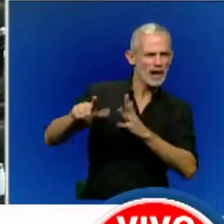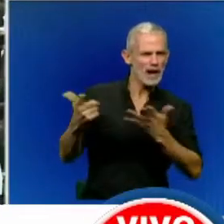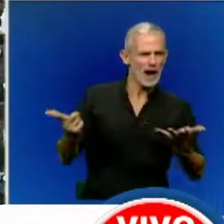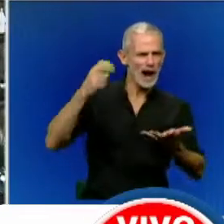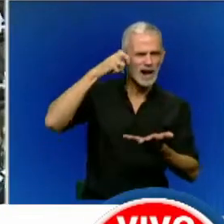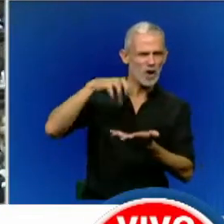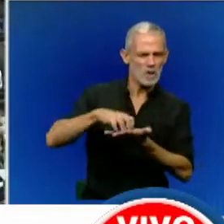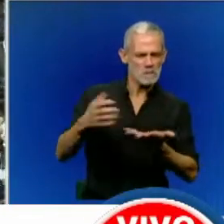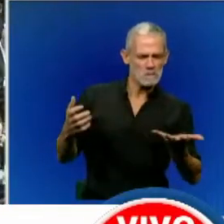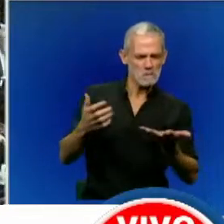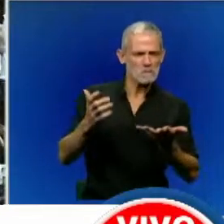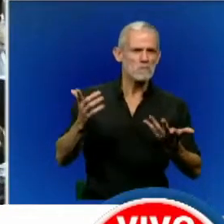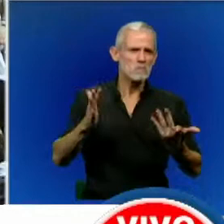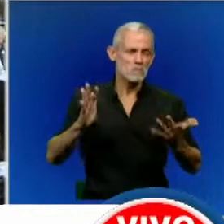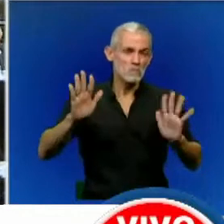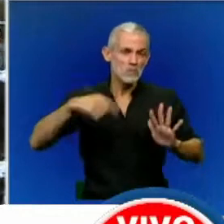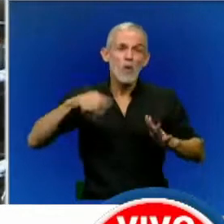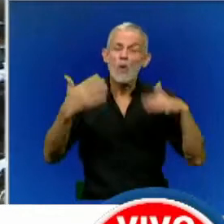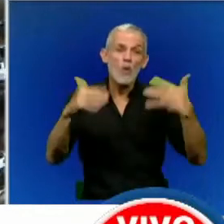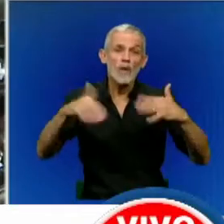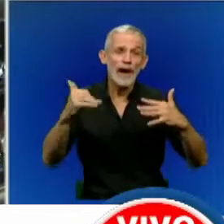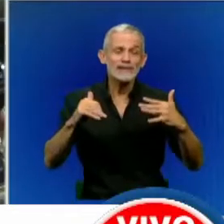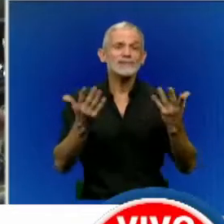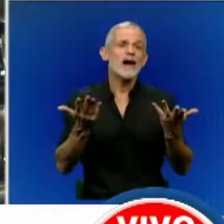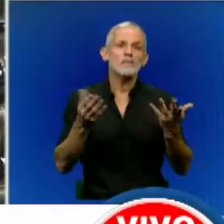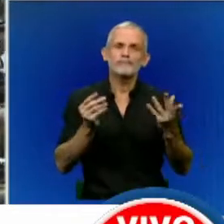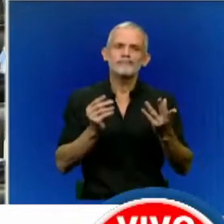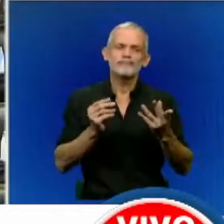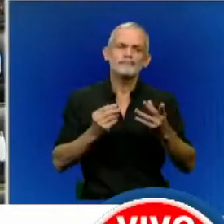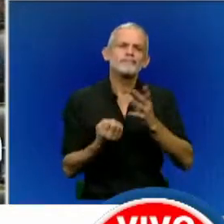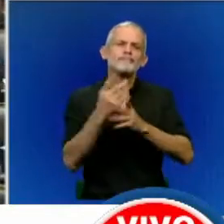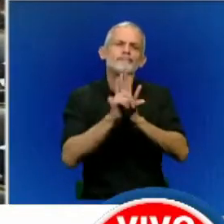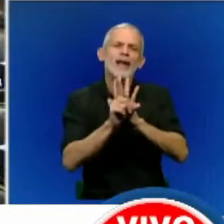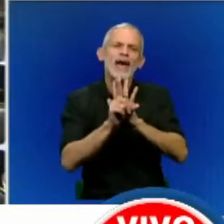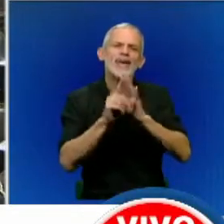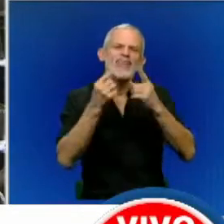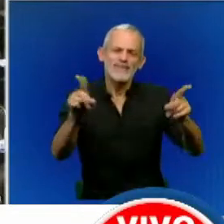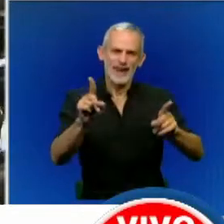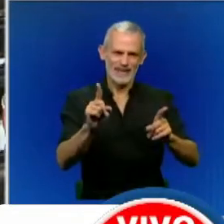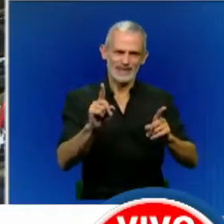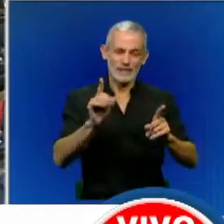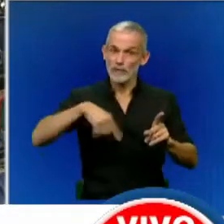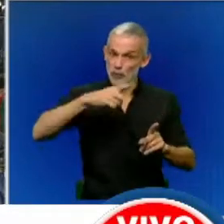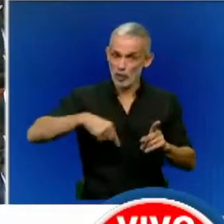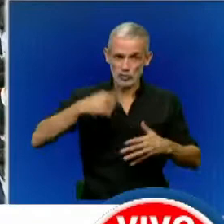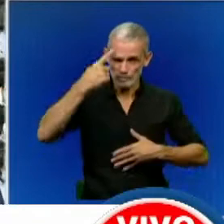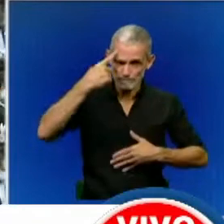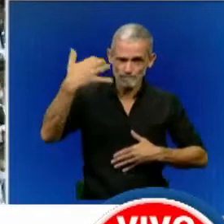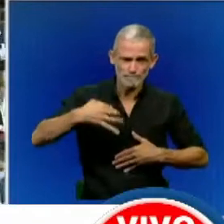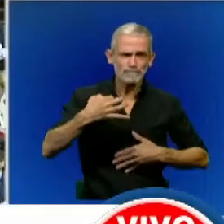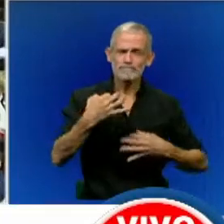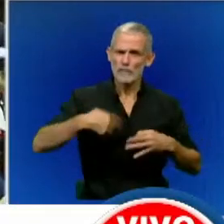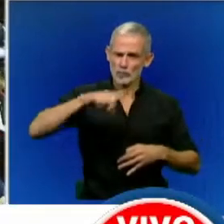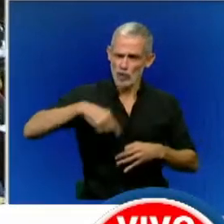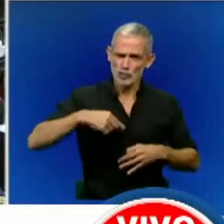urgencia impida observar el trámite normal para la sanción de las leyes. Y lo que nosotros debemos decir y comprender